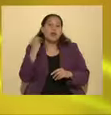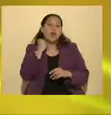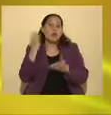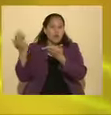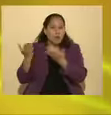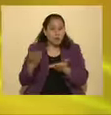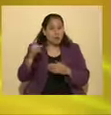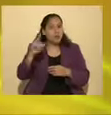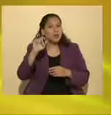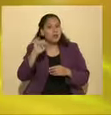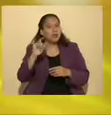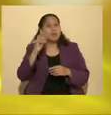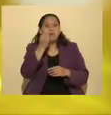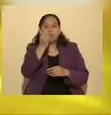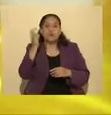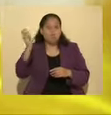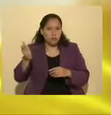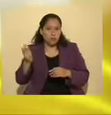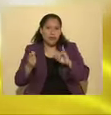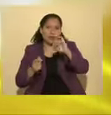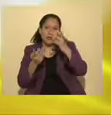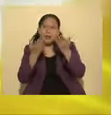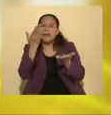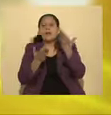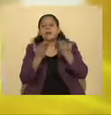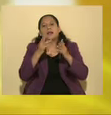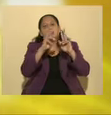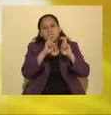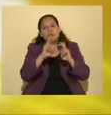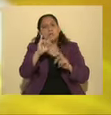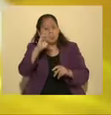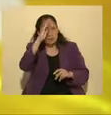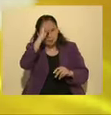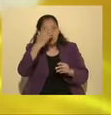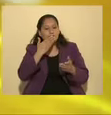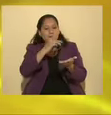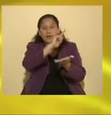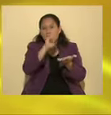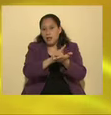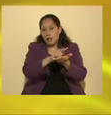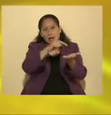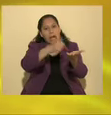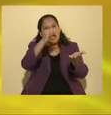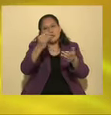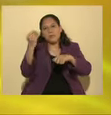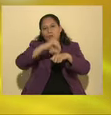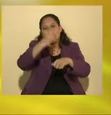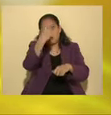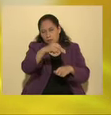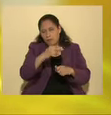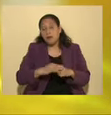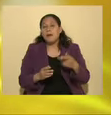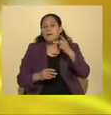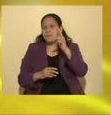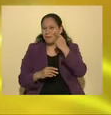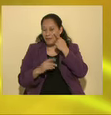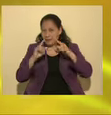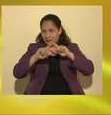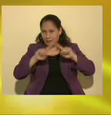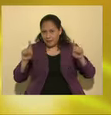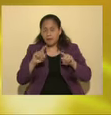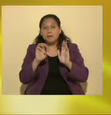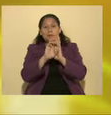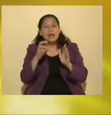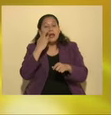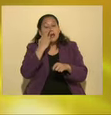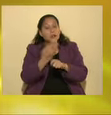sí es una dependiente económica. Claro, depende de las circunstancias, ¿no? Y claro que con la ley hay que marcarlo así, porque, pero fíjate algo interesante, ¿no? Si existiera